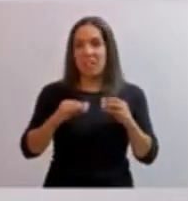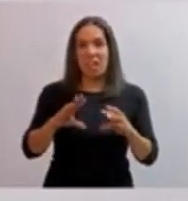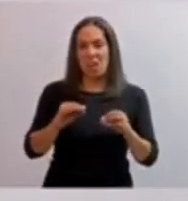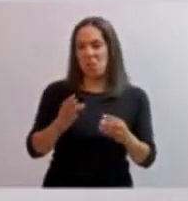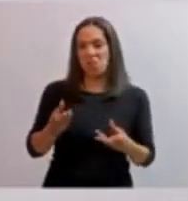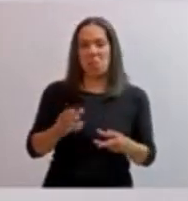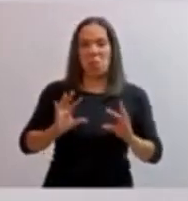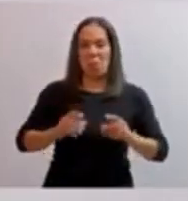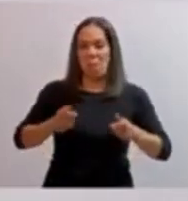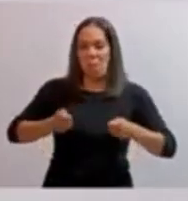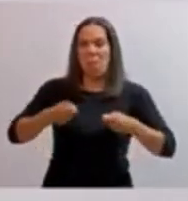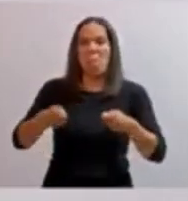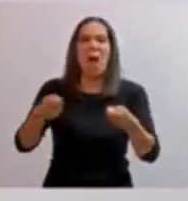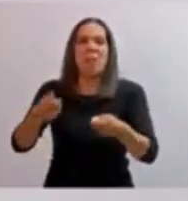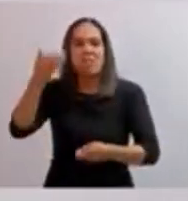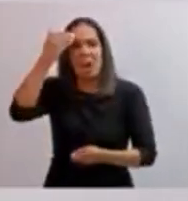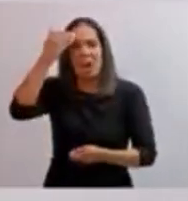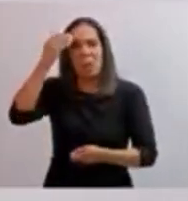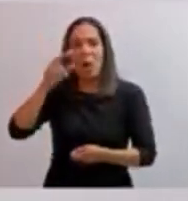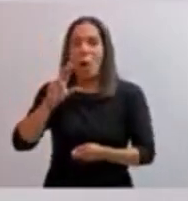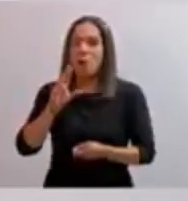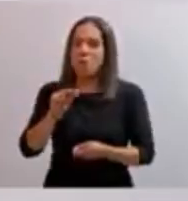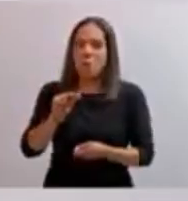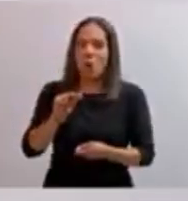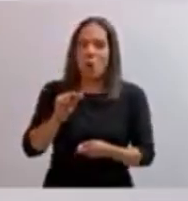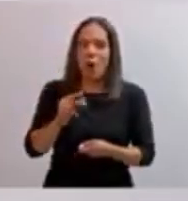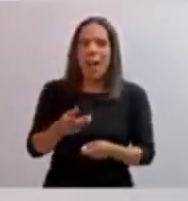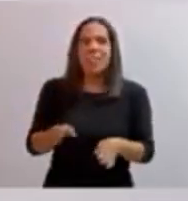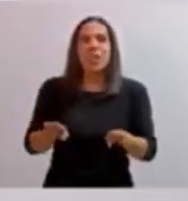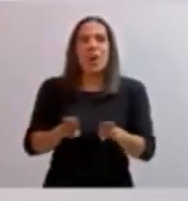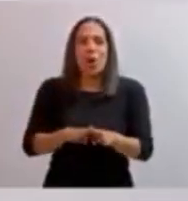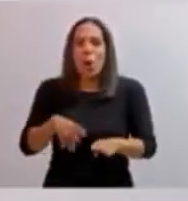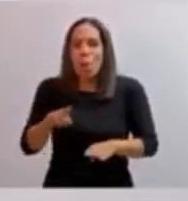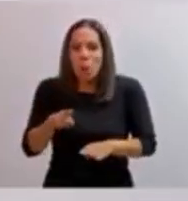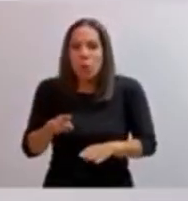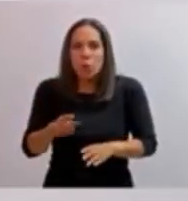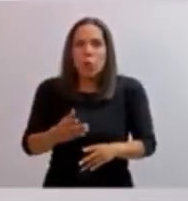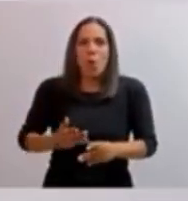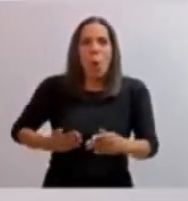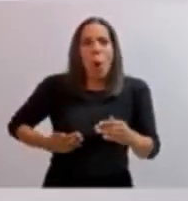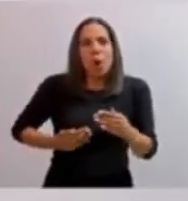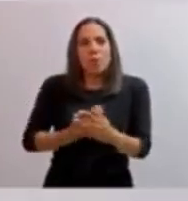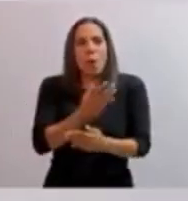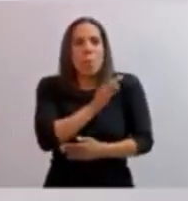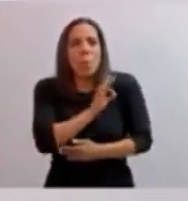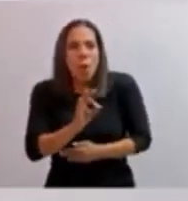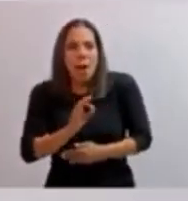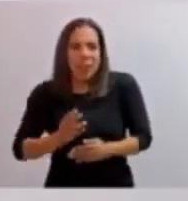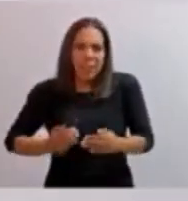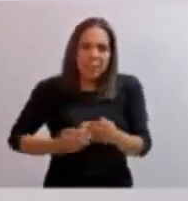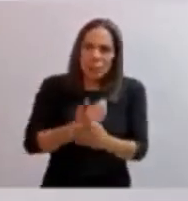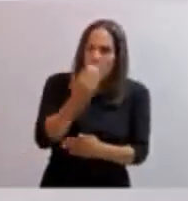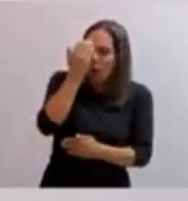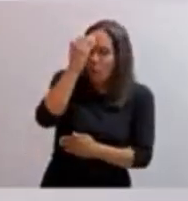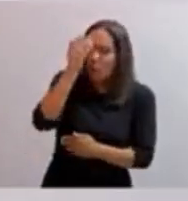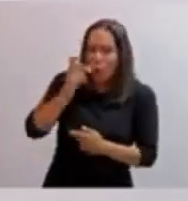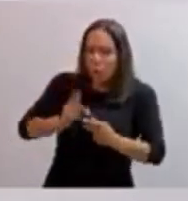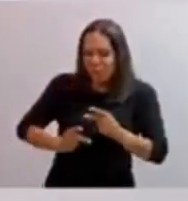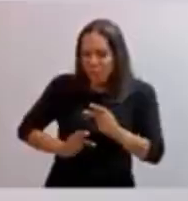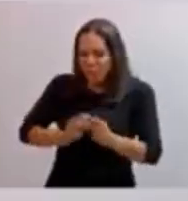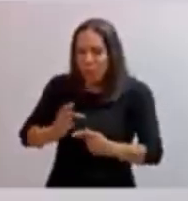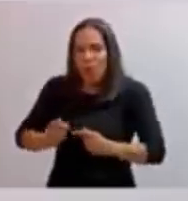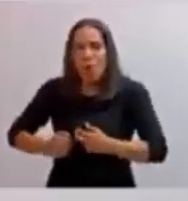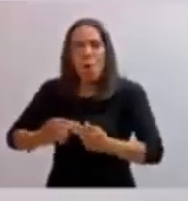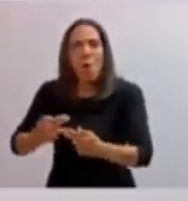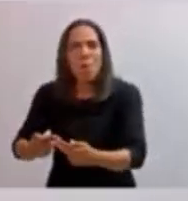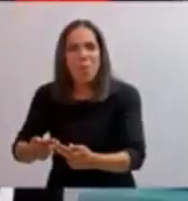conocimiento, es crear la posibilidad de producirlo. Esto nos lleva a recrear qué